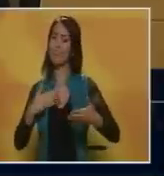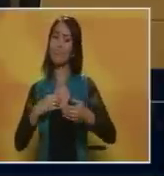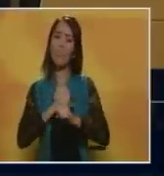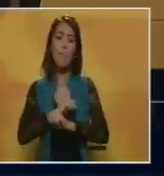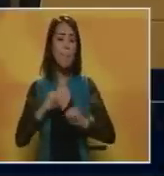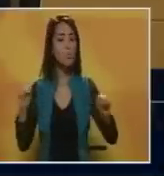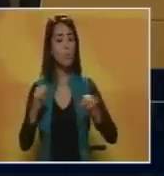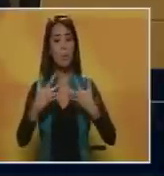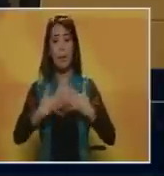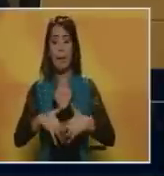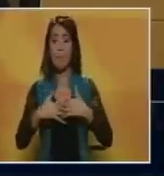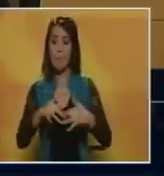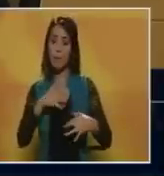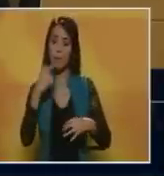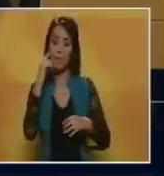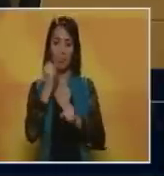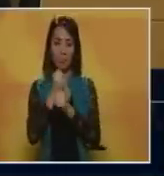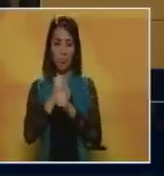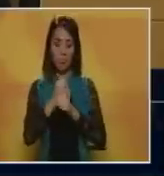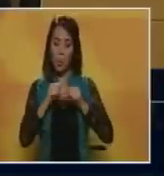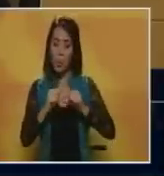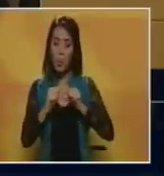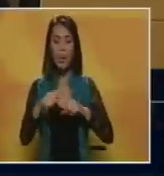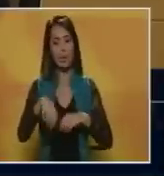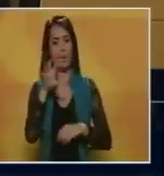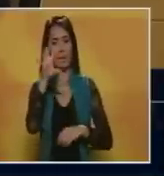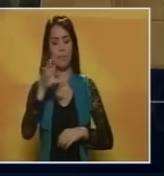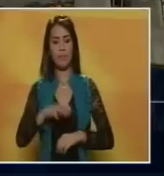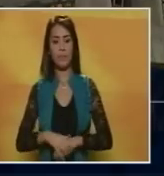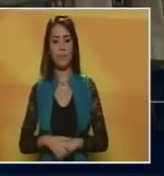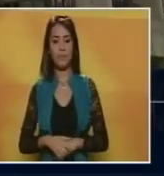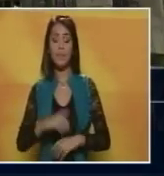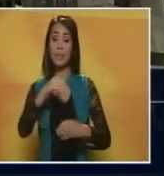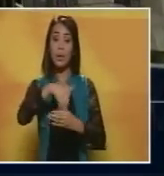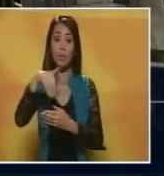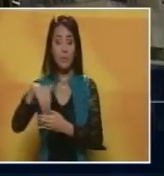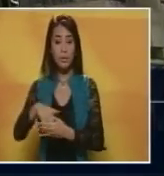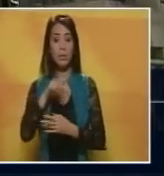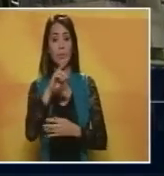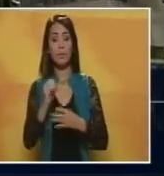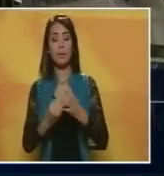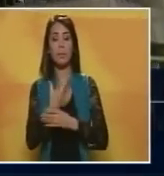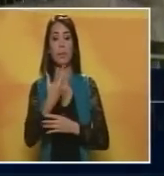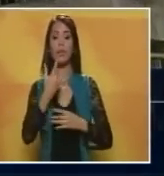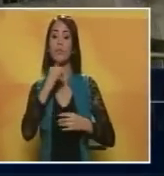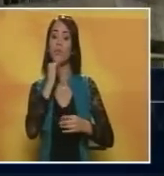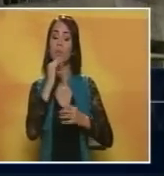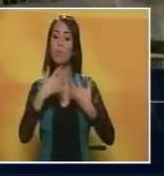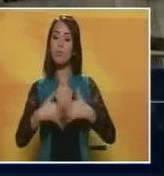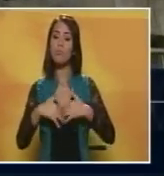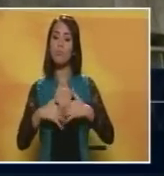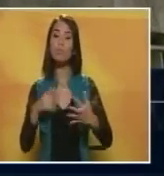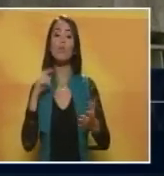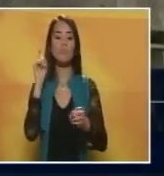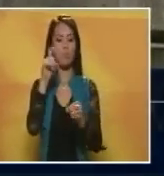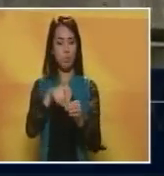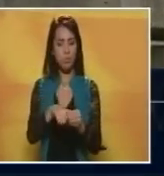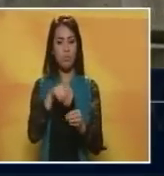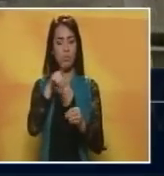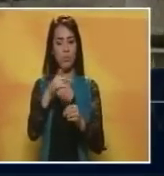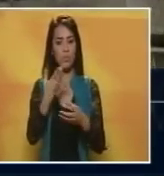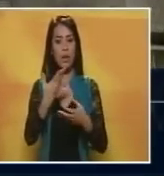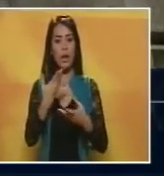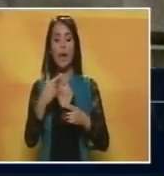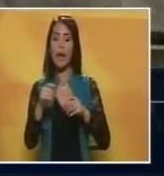que muchas empresas puedan seguir operando en el país con respecto a los comicios del 20 de mayo señaló que fedecámarás se suma a la posición de la